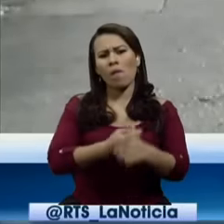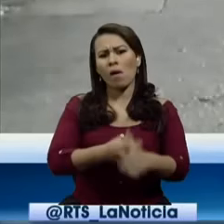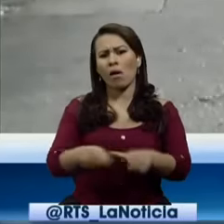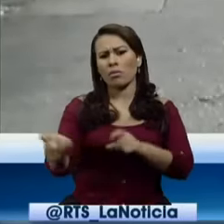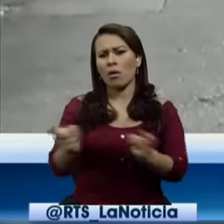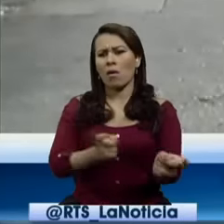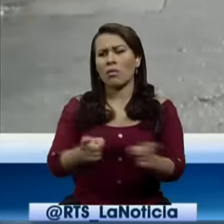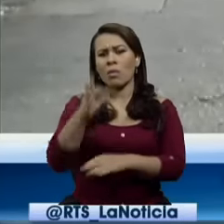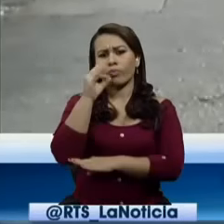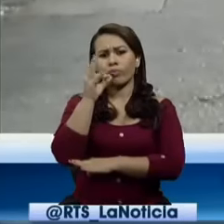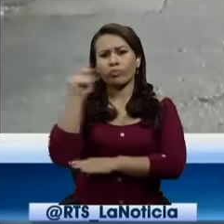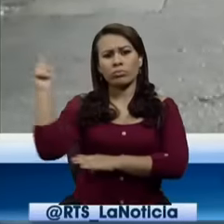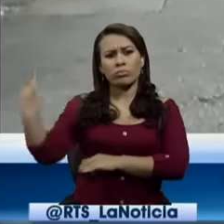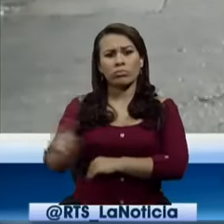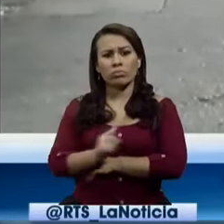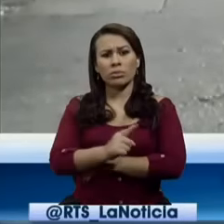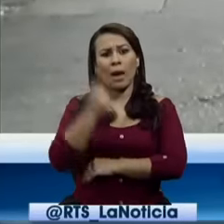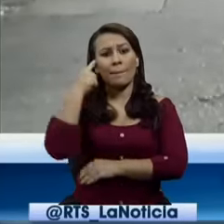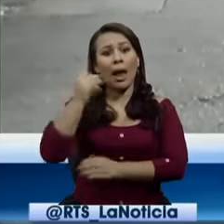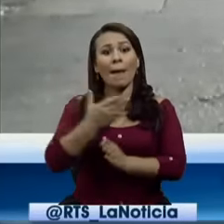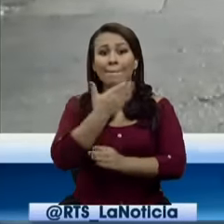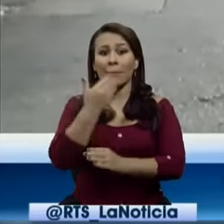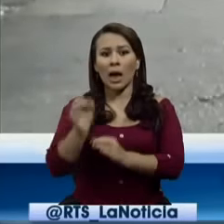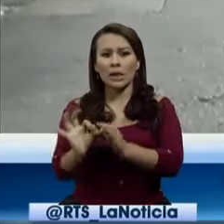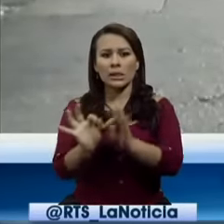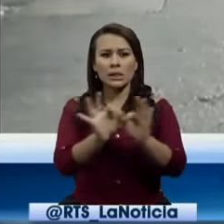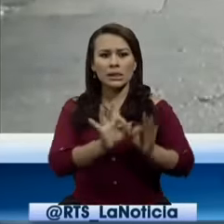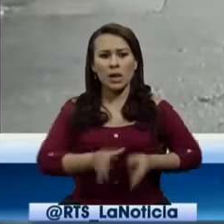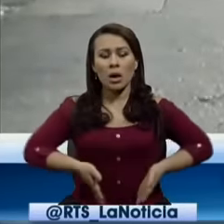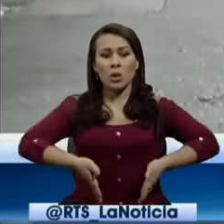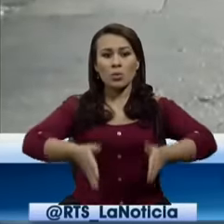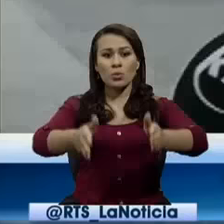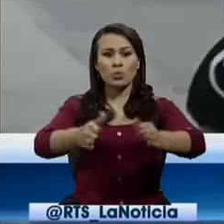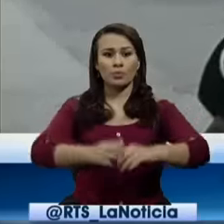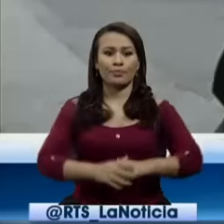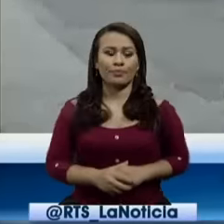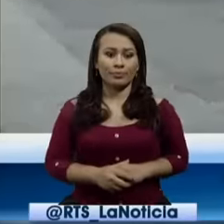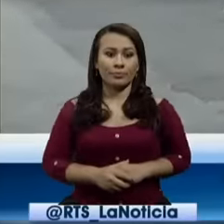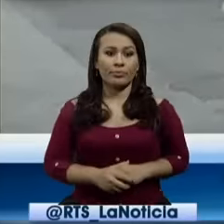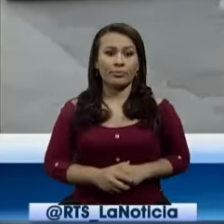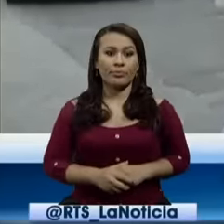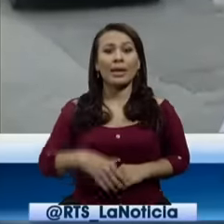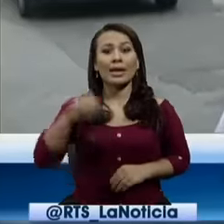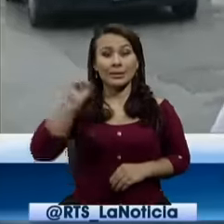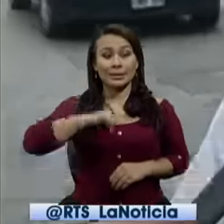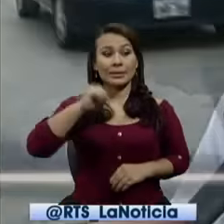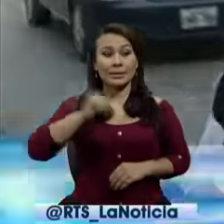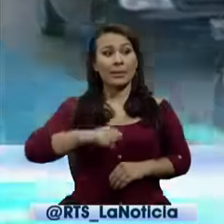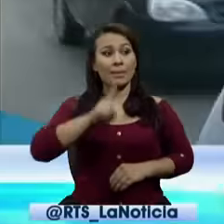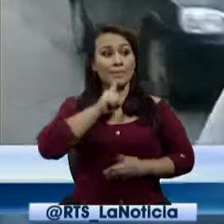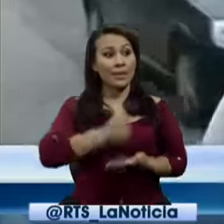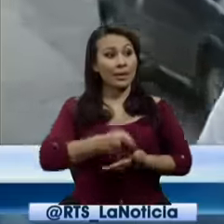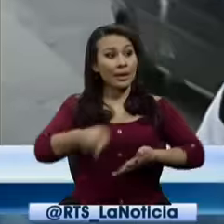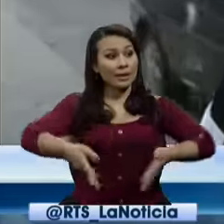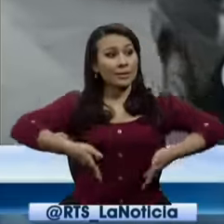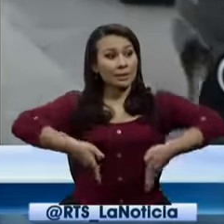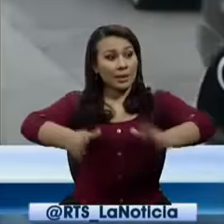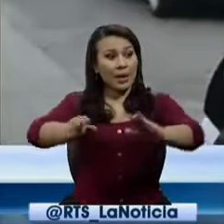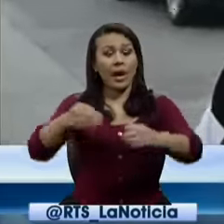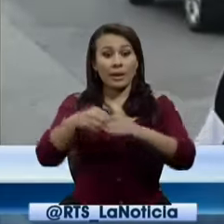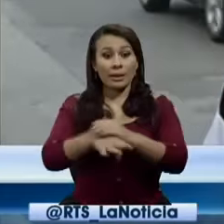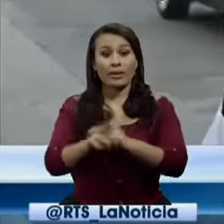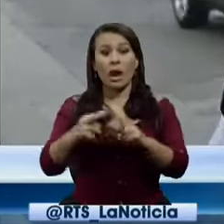ATM para tratar de mejorar el tránsito vehicular si esta vía principal alberga mucho vehículos